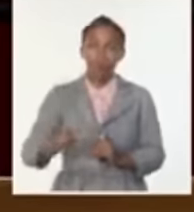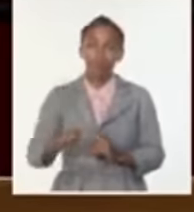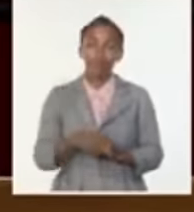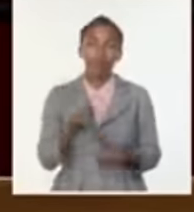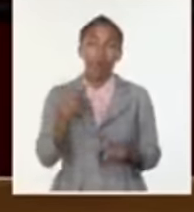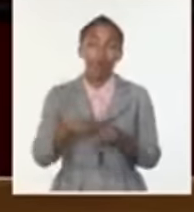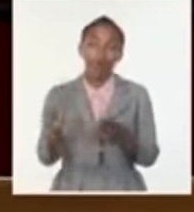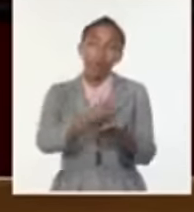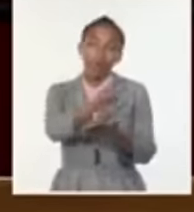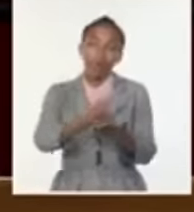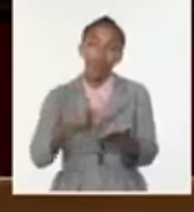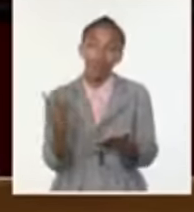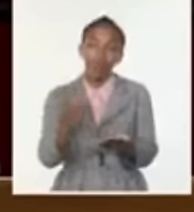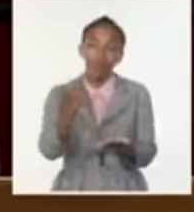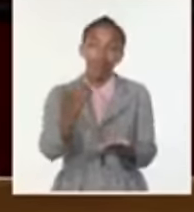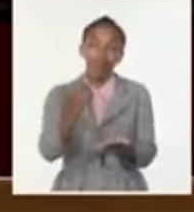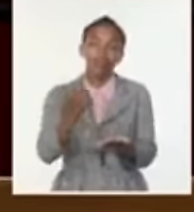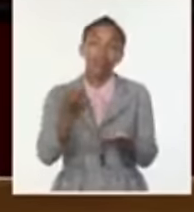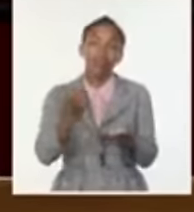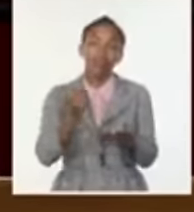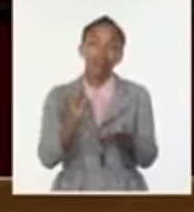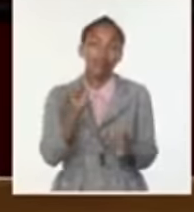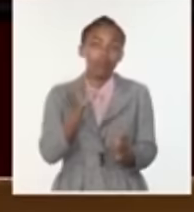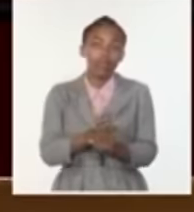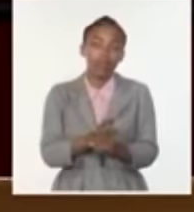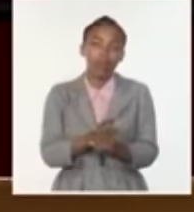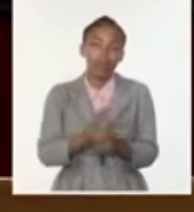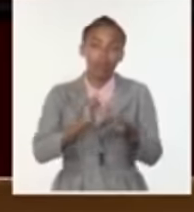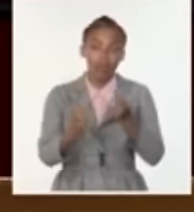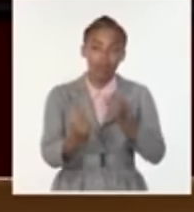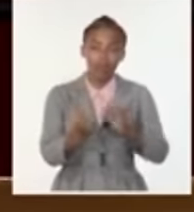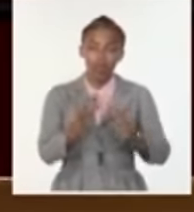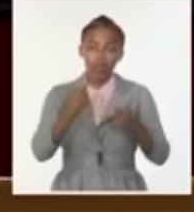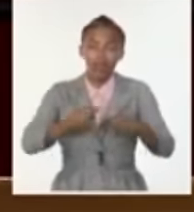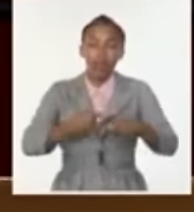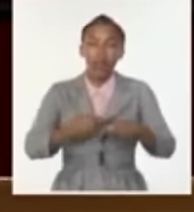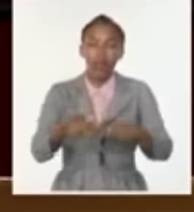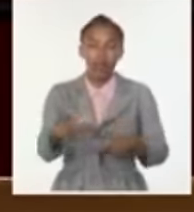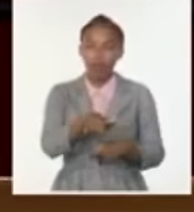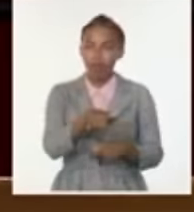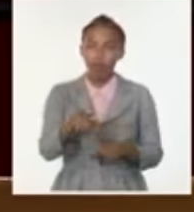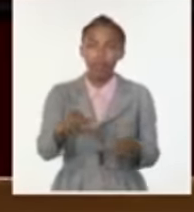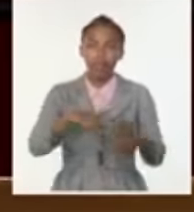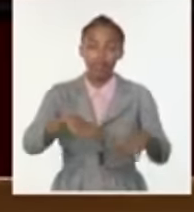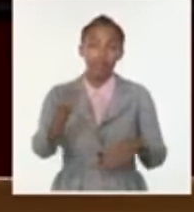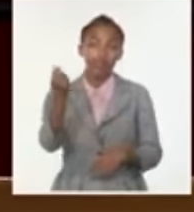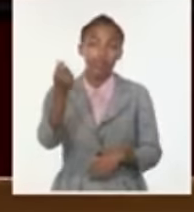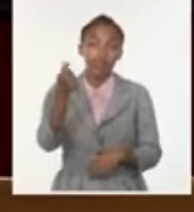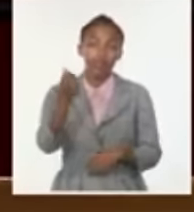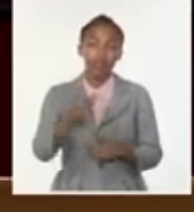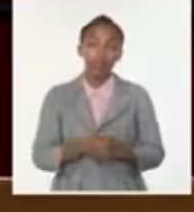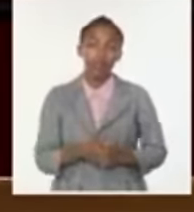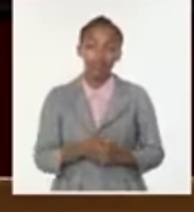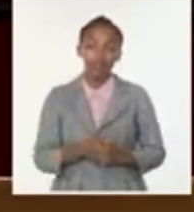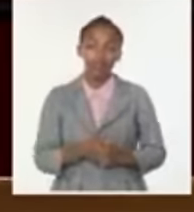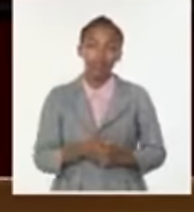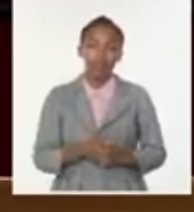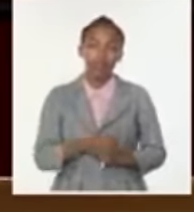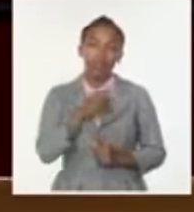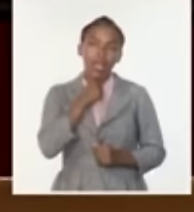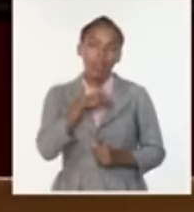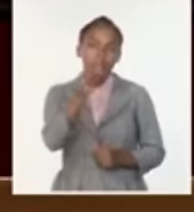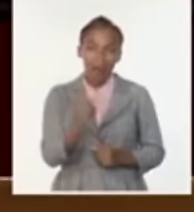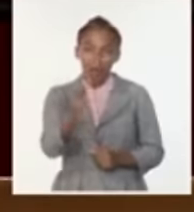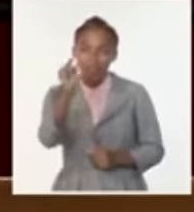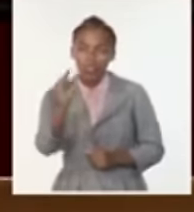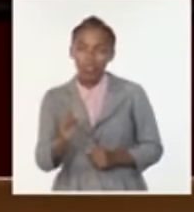que hemos aplicado y que la tenemos que controlar, igual que estamos controlando el tema de los precios, que nadie puede permitir que